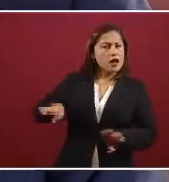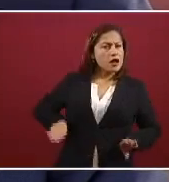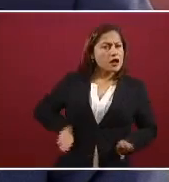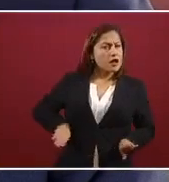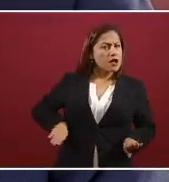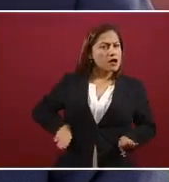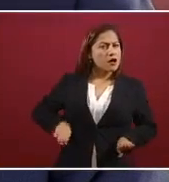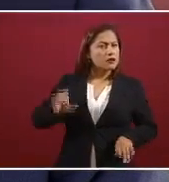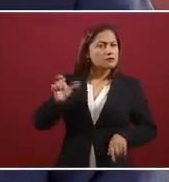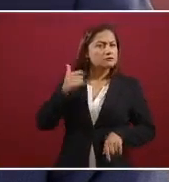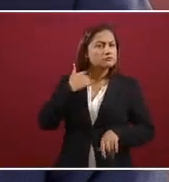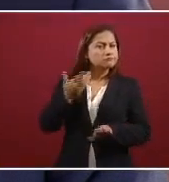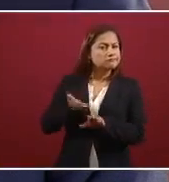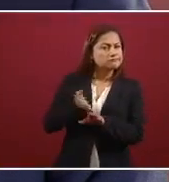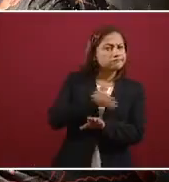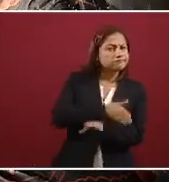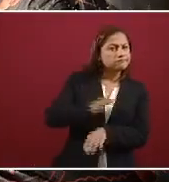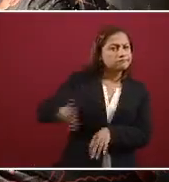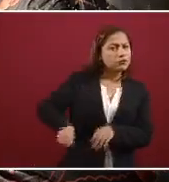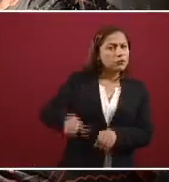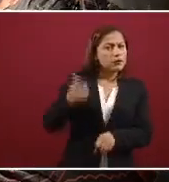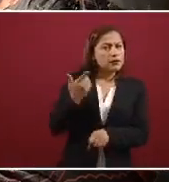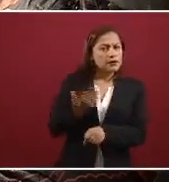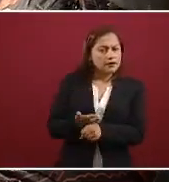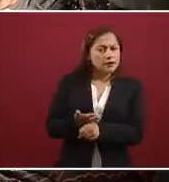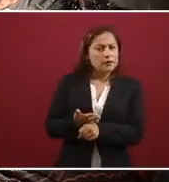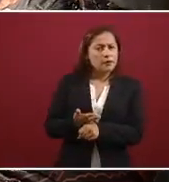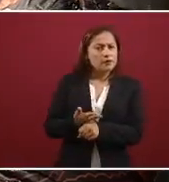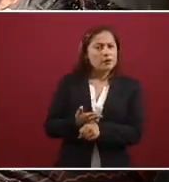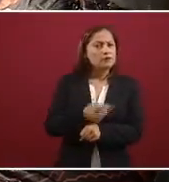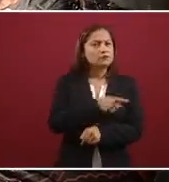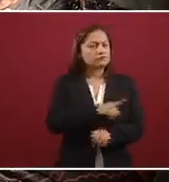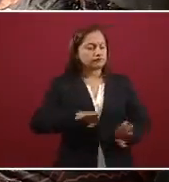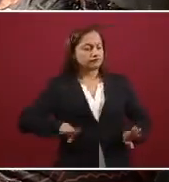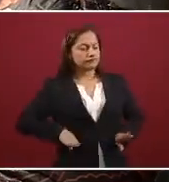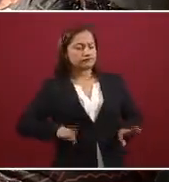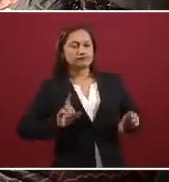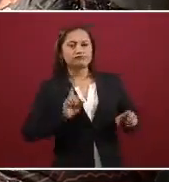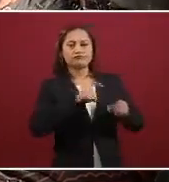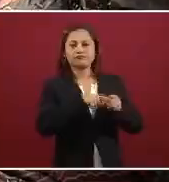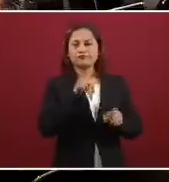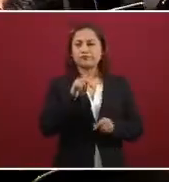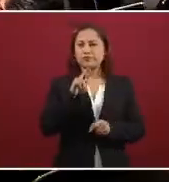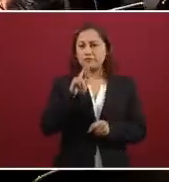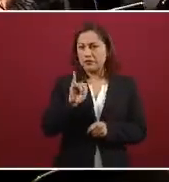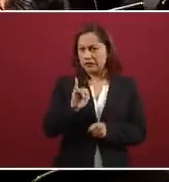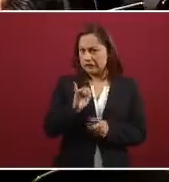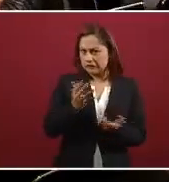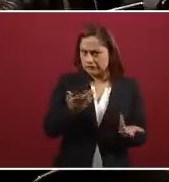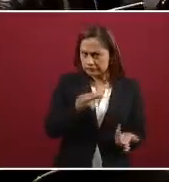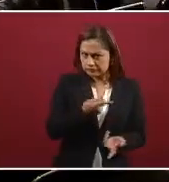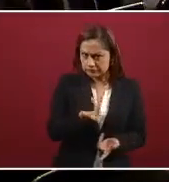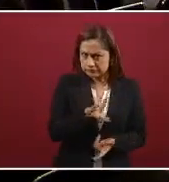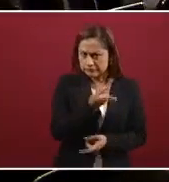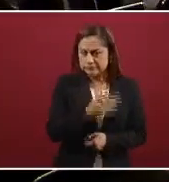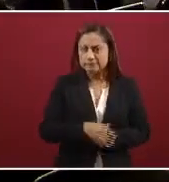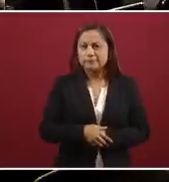gobernadores, por ejemplo, del PRI? Esta sería la primera pregunta. No,